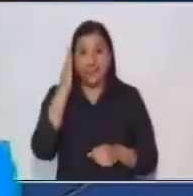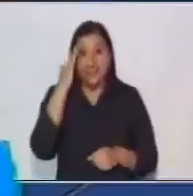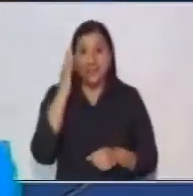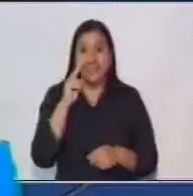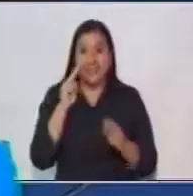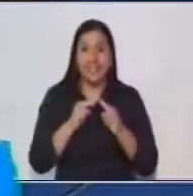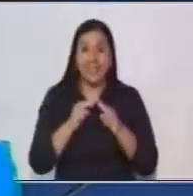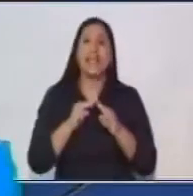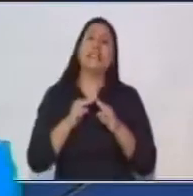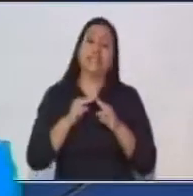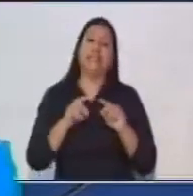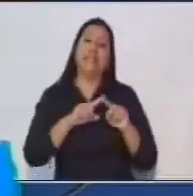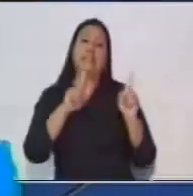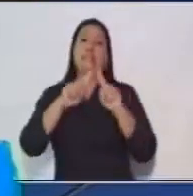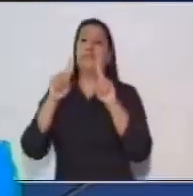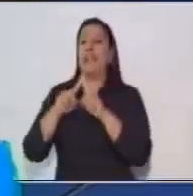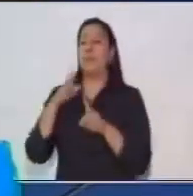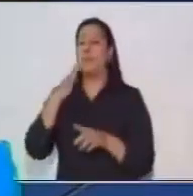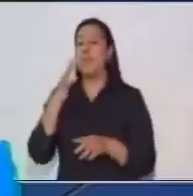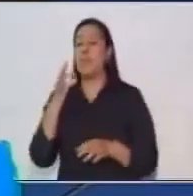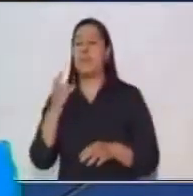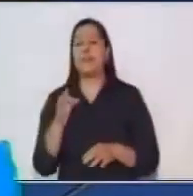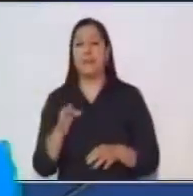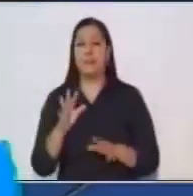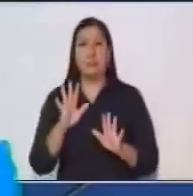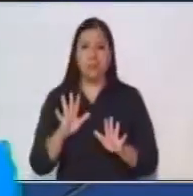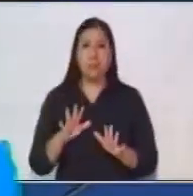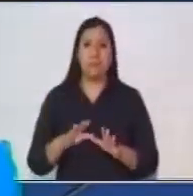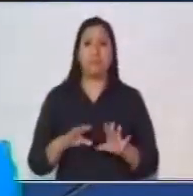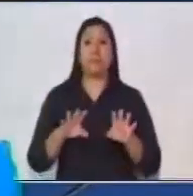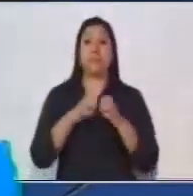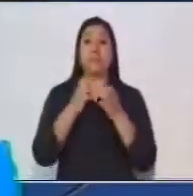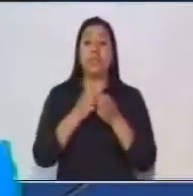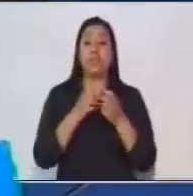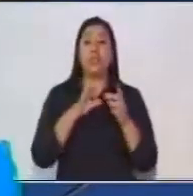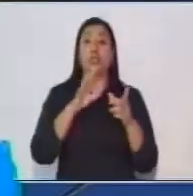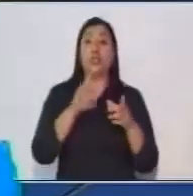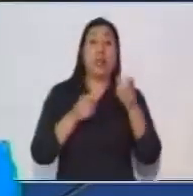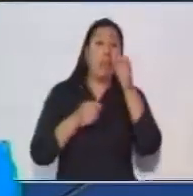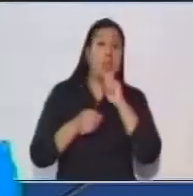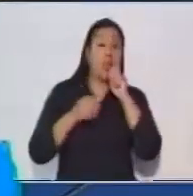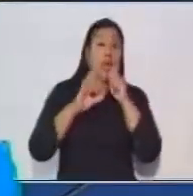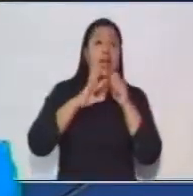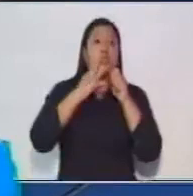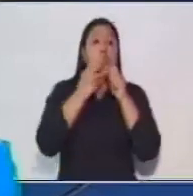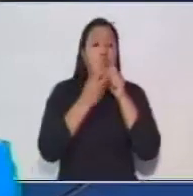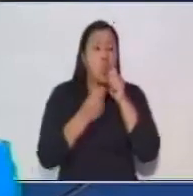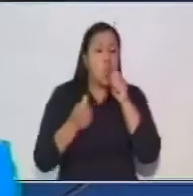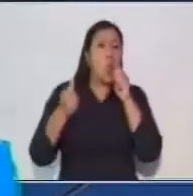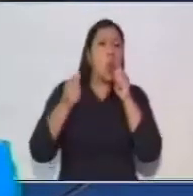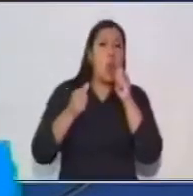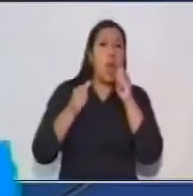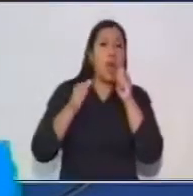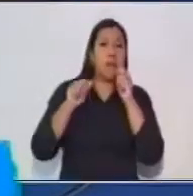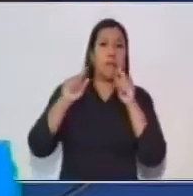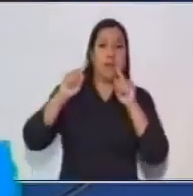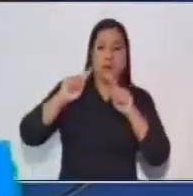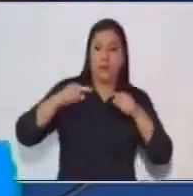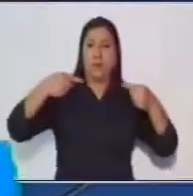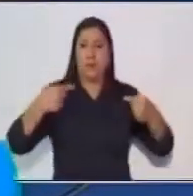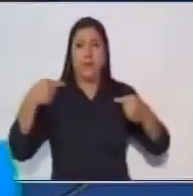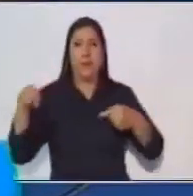y su antónimo de blando es duro. En la siguiente imagen tenemos a 2